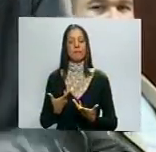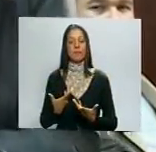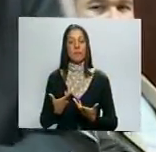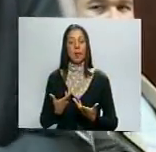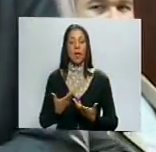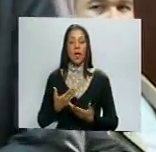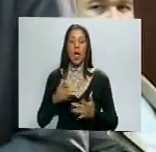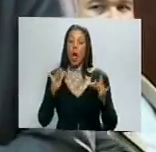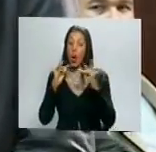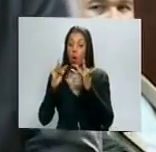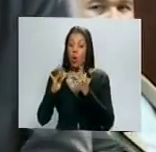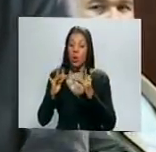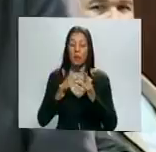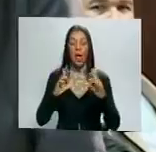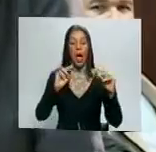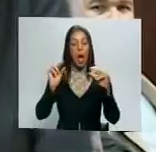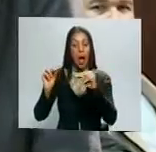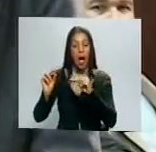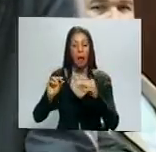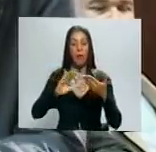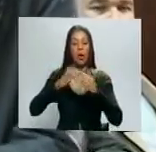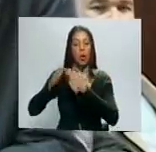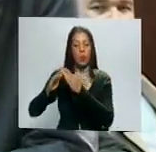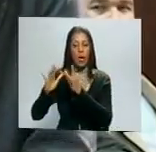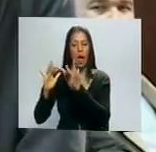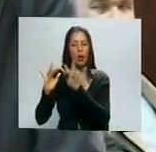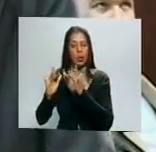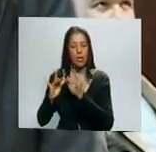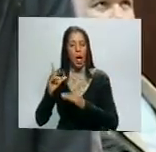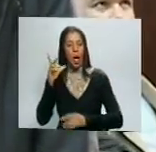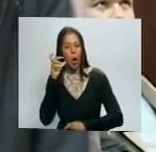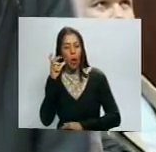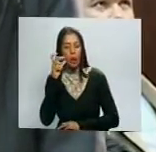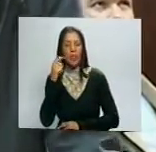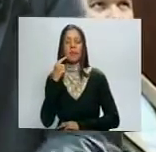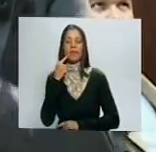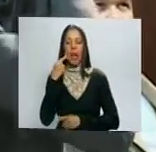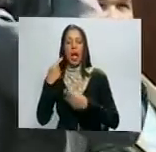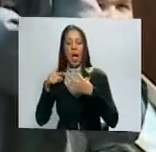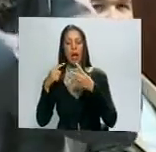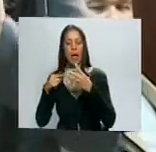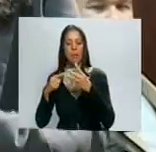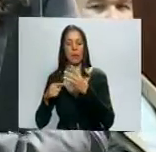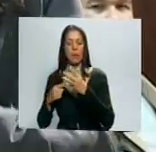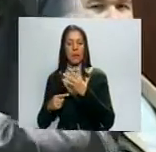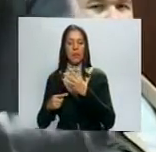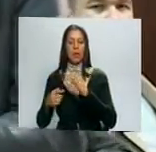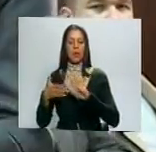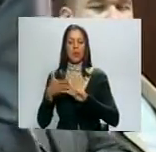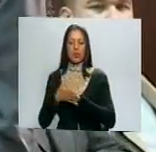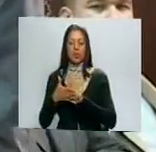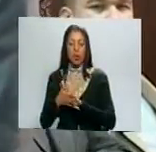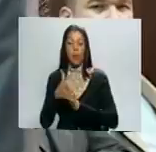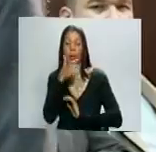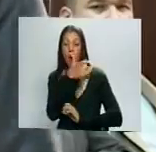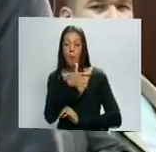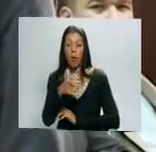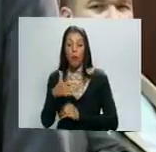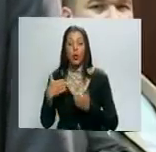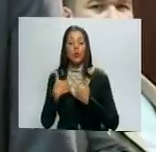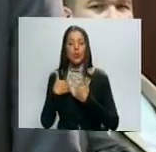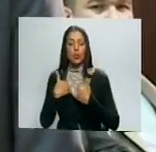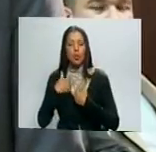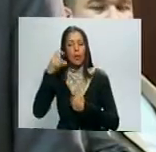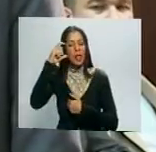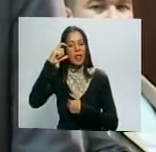en contacto directo con nuestro pueblo, recibiendo por todos los medios lo que es este sentir de esto que padecemos a